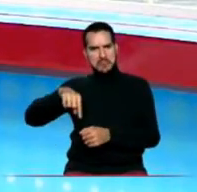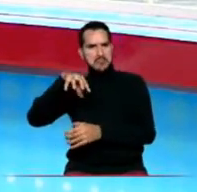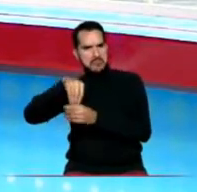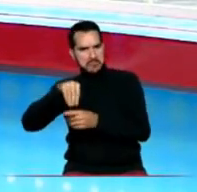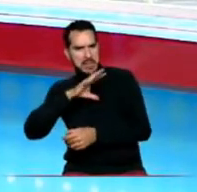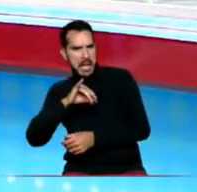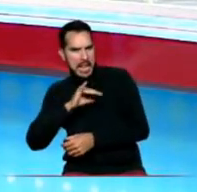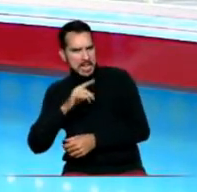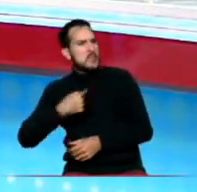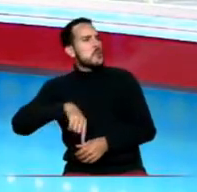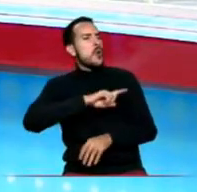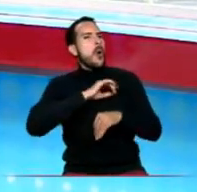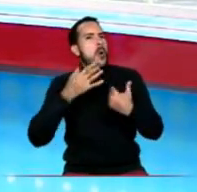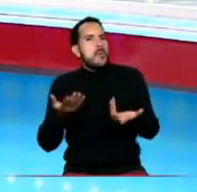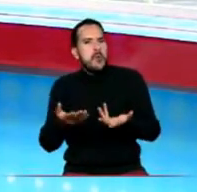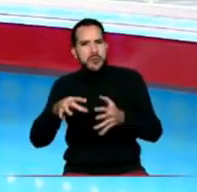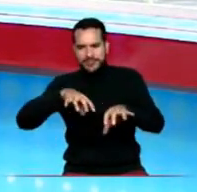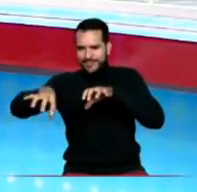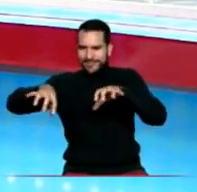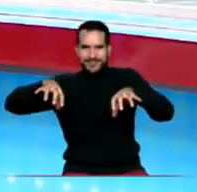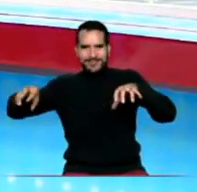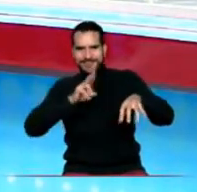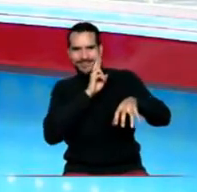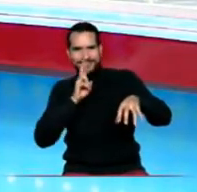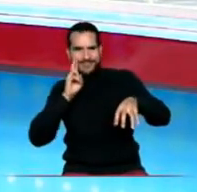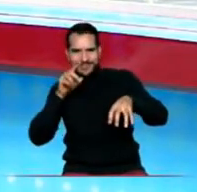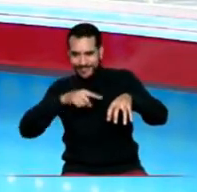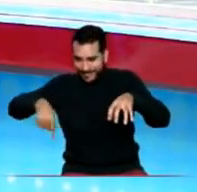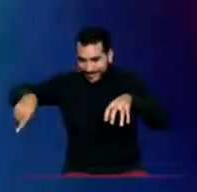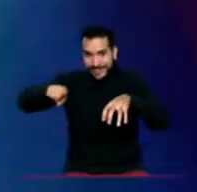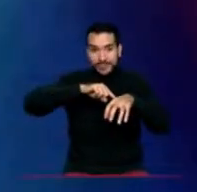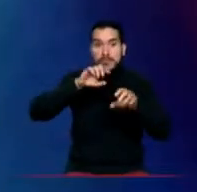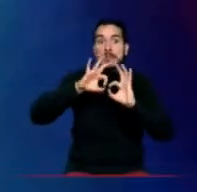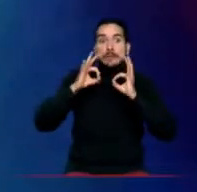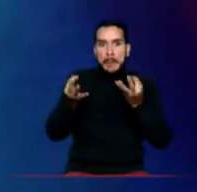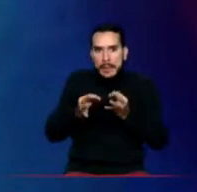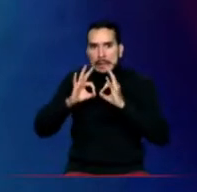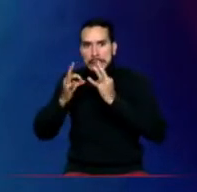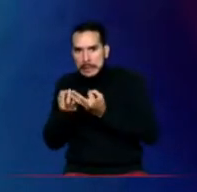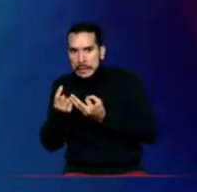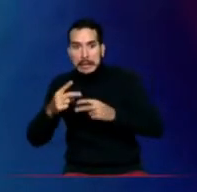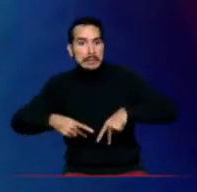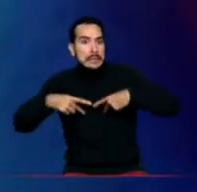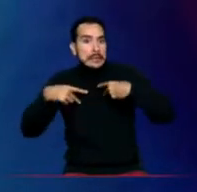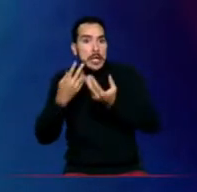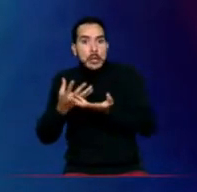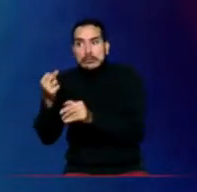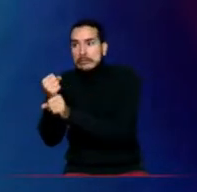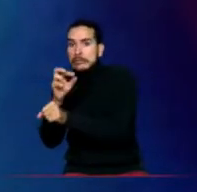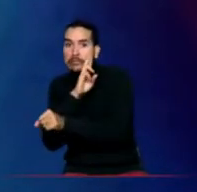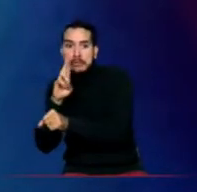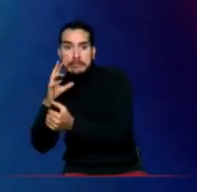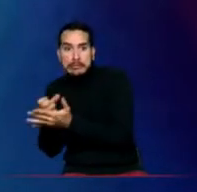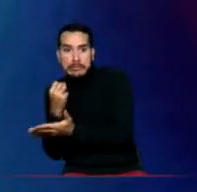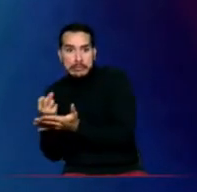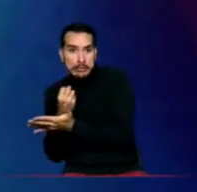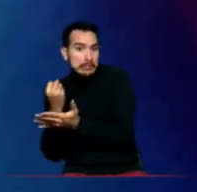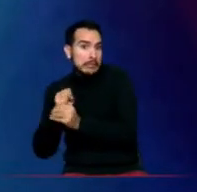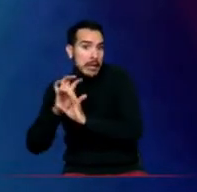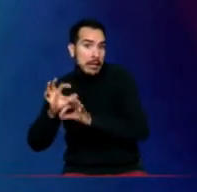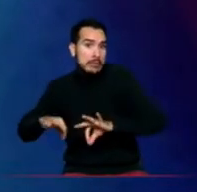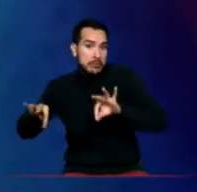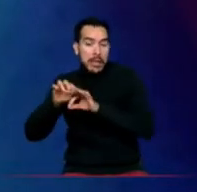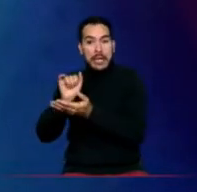tantos empleos, tantas familias, pues se mantenga fortalecido? Cindy, así es, son 98,000 puestos de trabajo